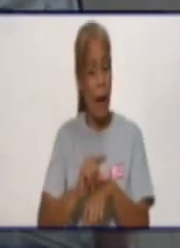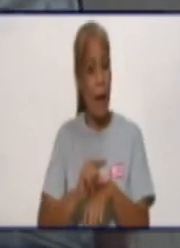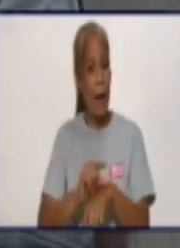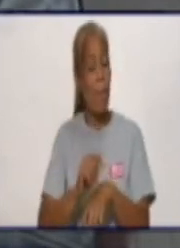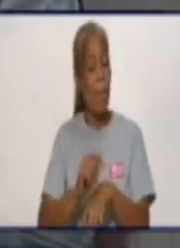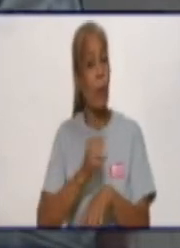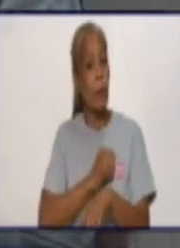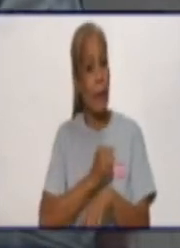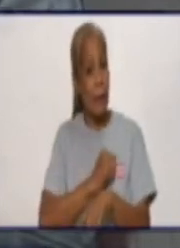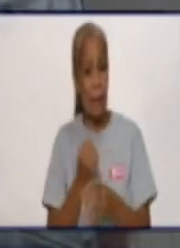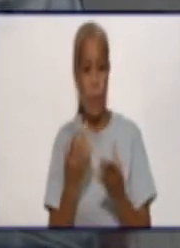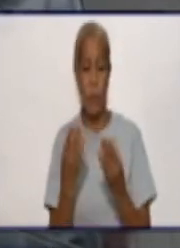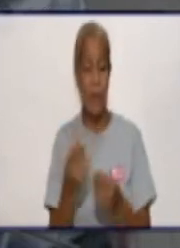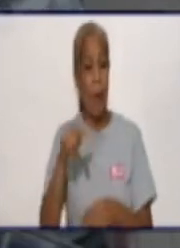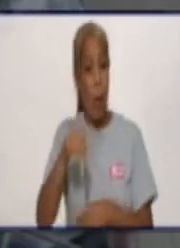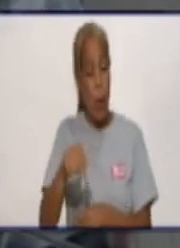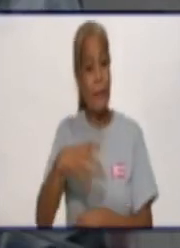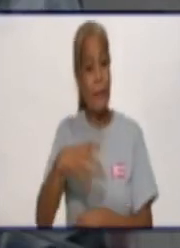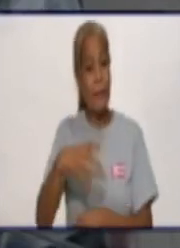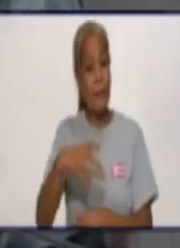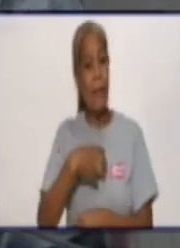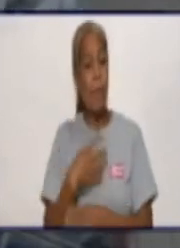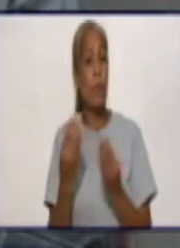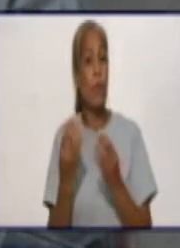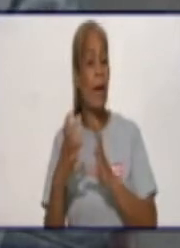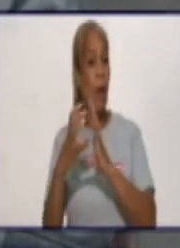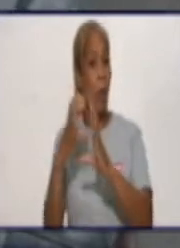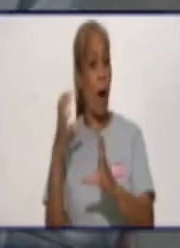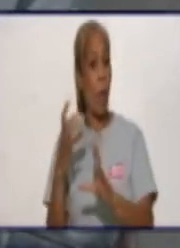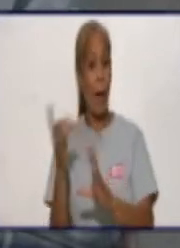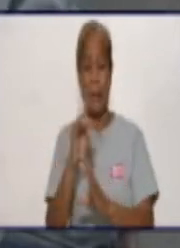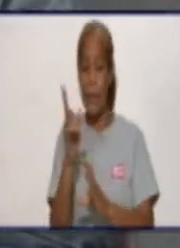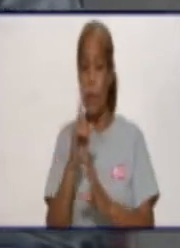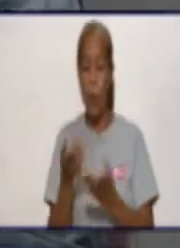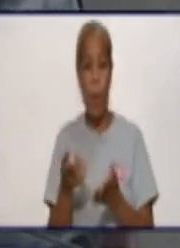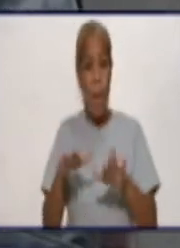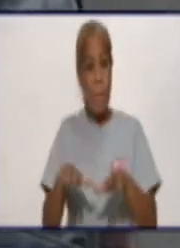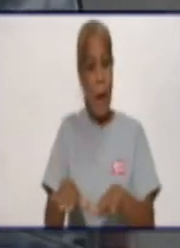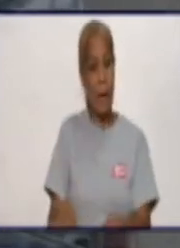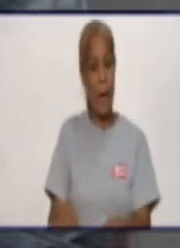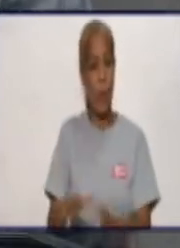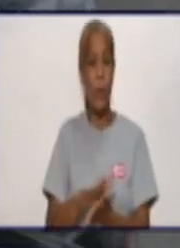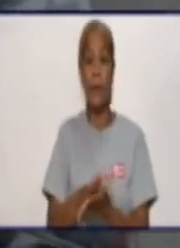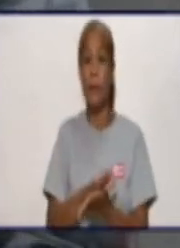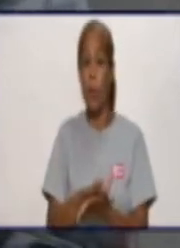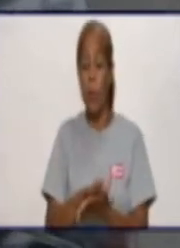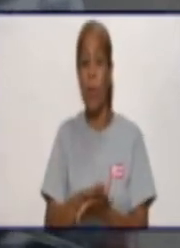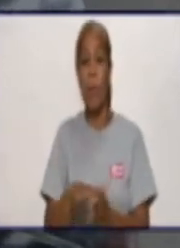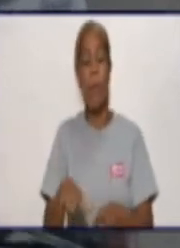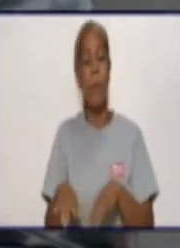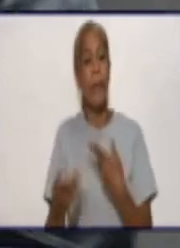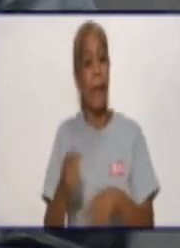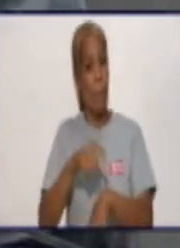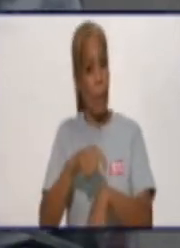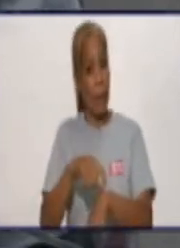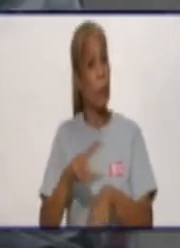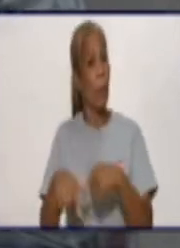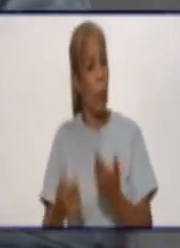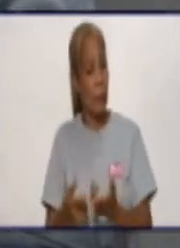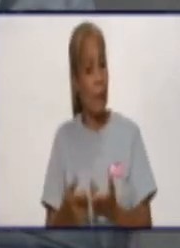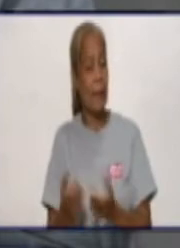tenemos muchos ómnibus que no pararon en ningún momento porque estaban en función de lakovic y cuando teníamos todos los servicios bastante